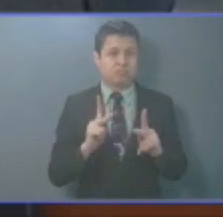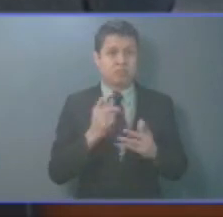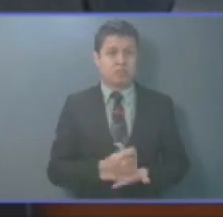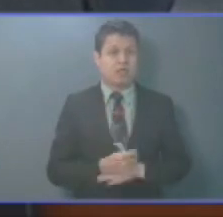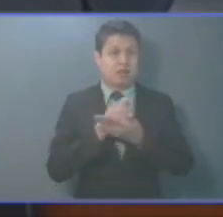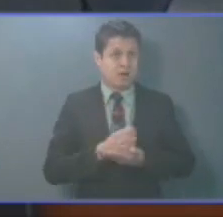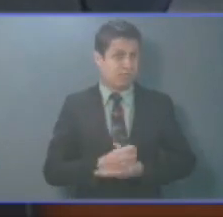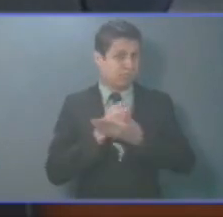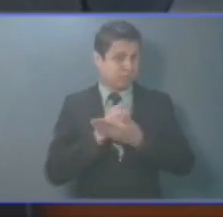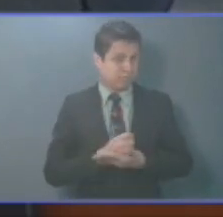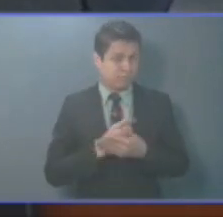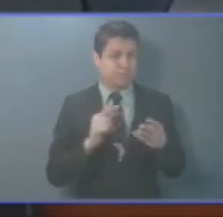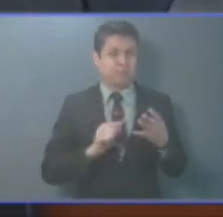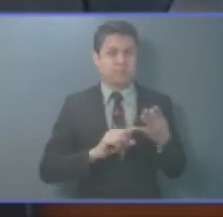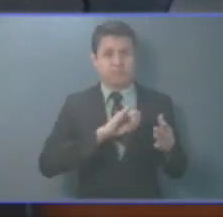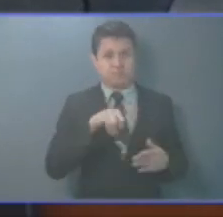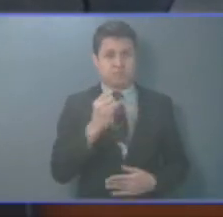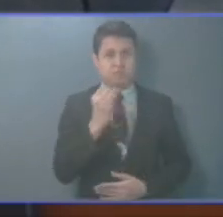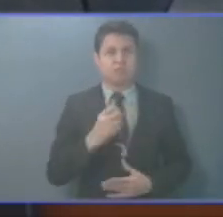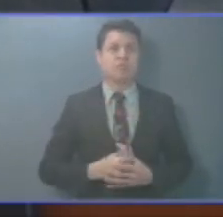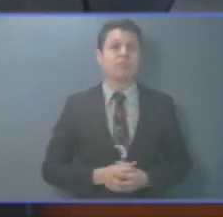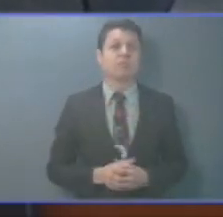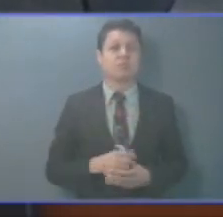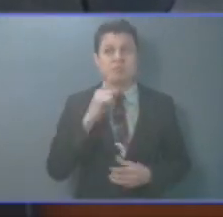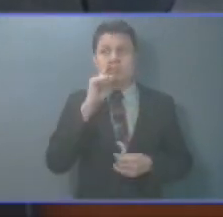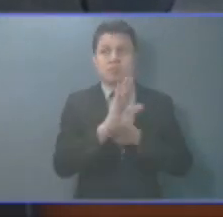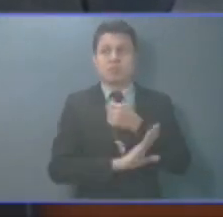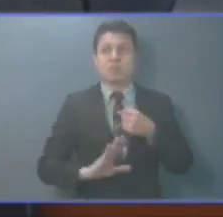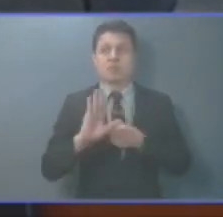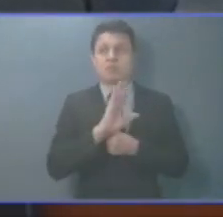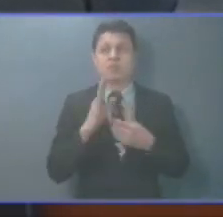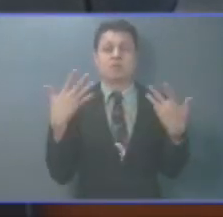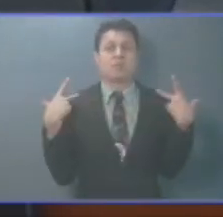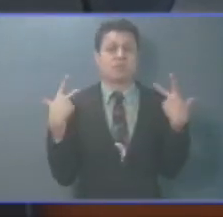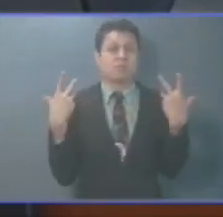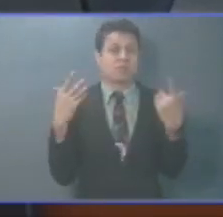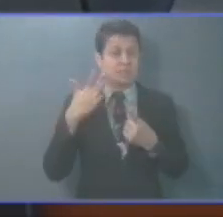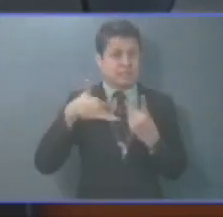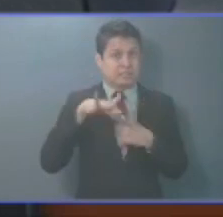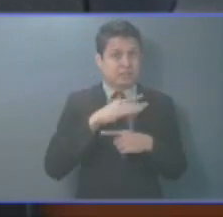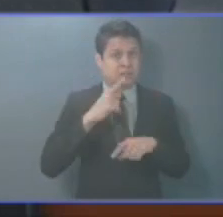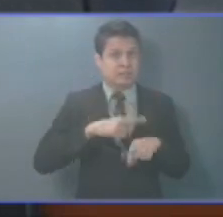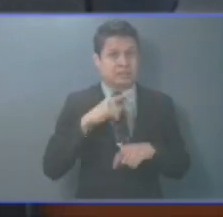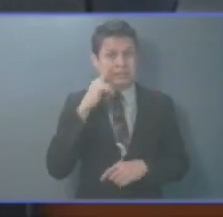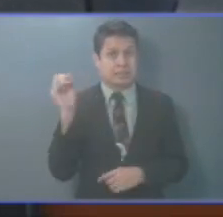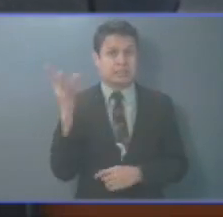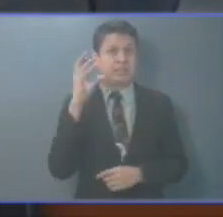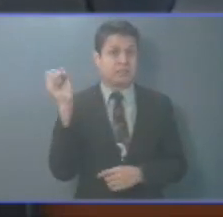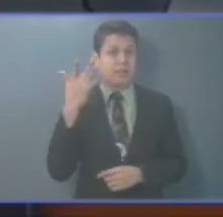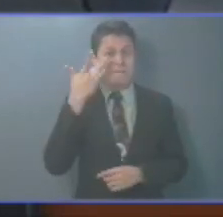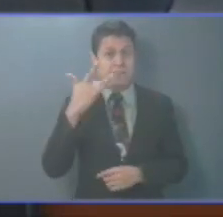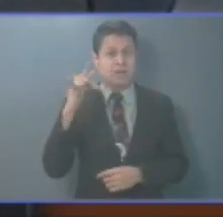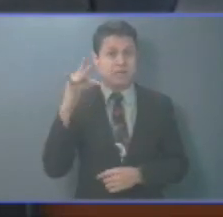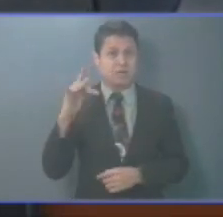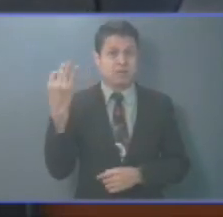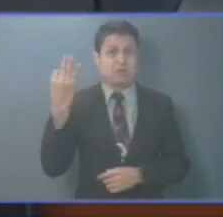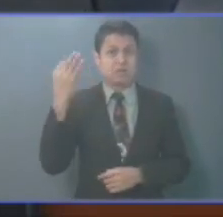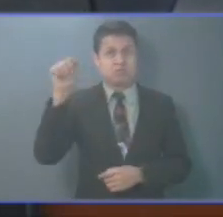rehabilitación. J. A la protección en situaciones de riesgo y emergencias humanitarias.